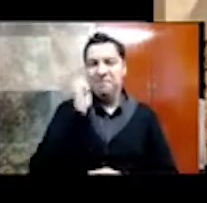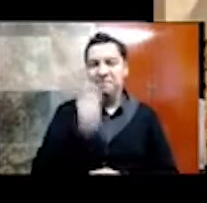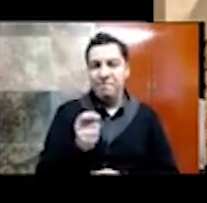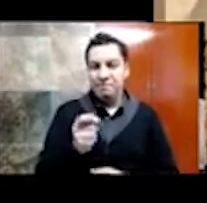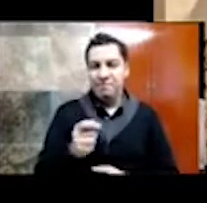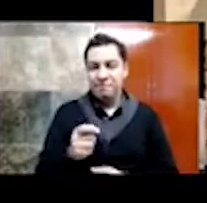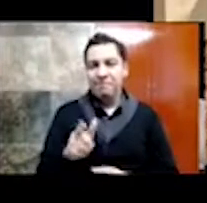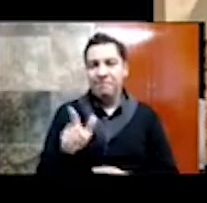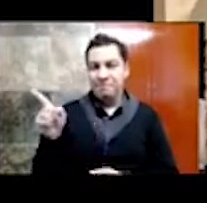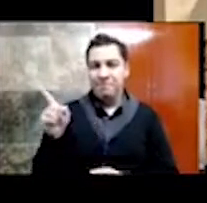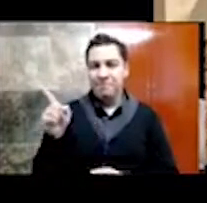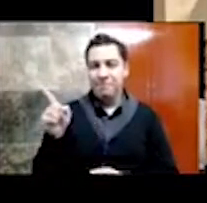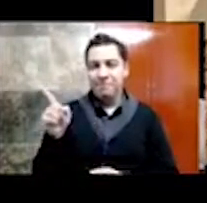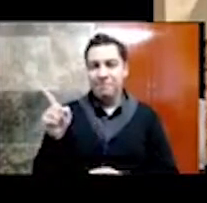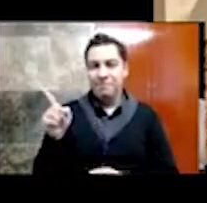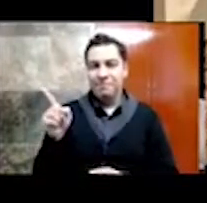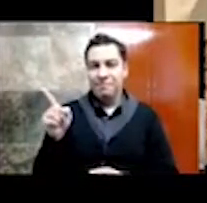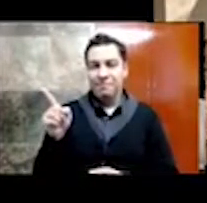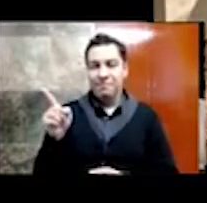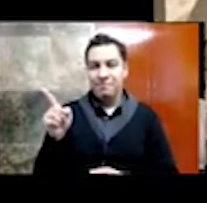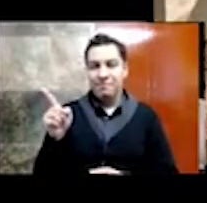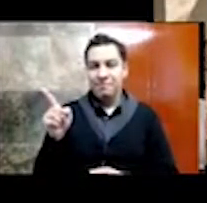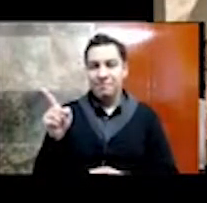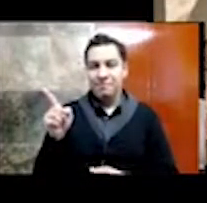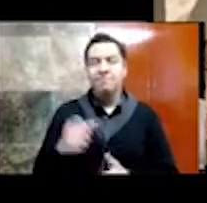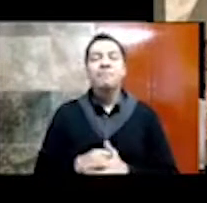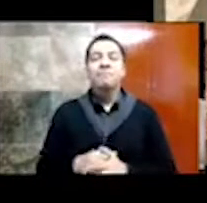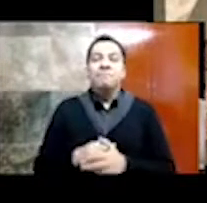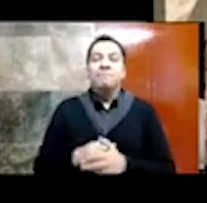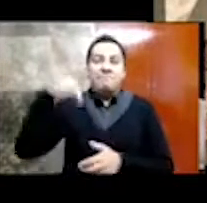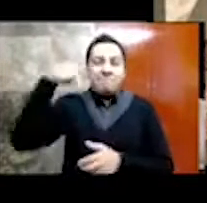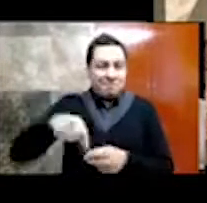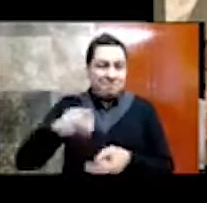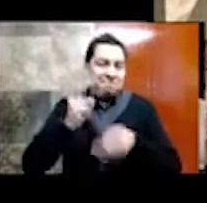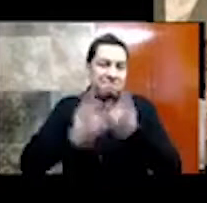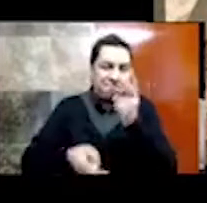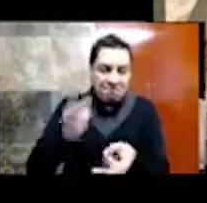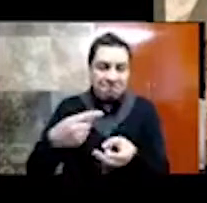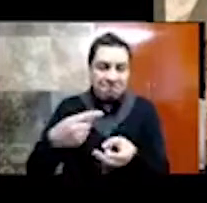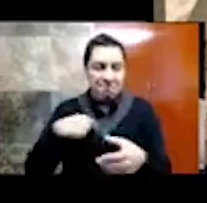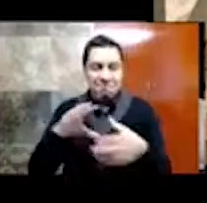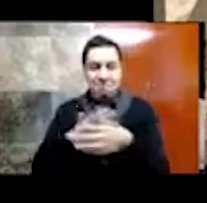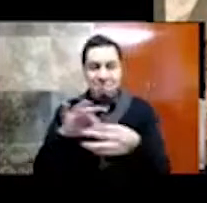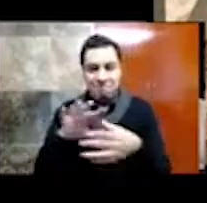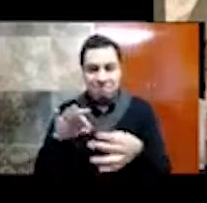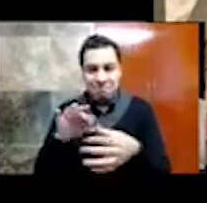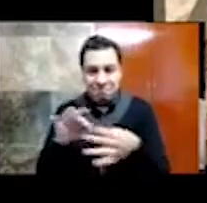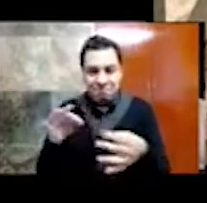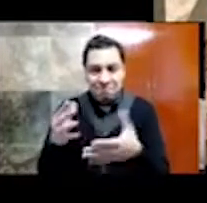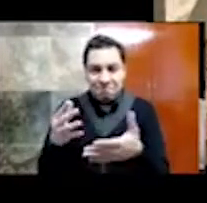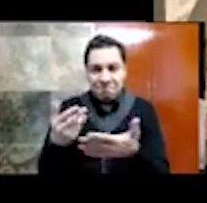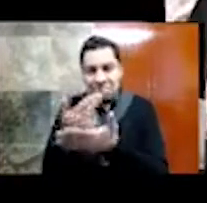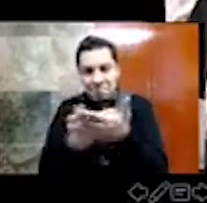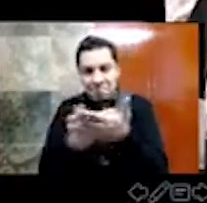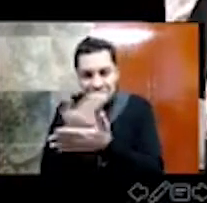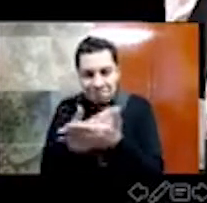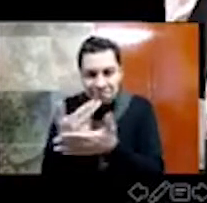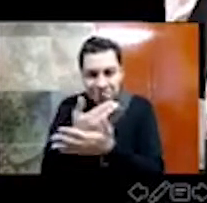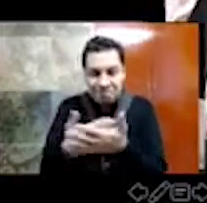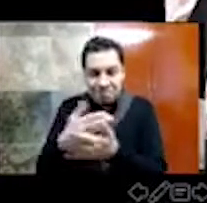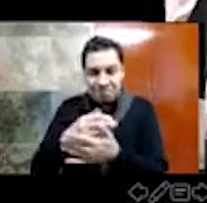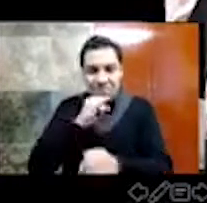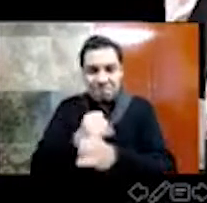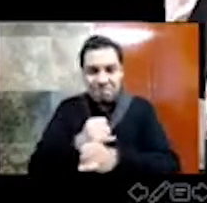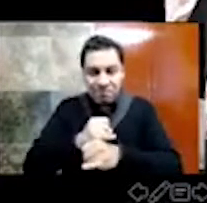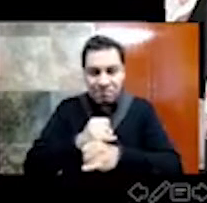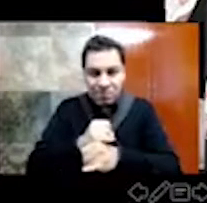disfrutado a lo largo de las charlas. Desde luego acá la imagen, no sabemos si es una entre